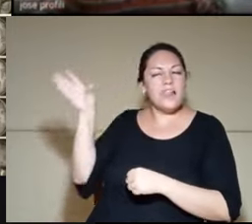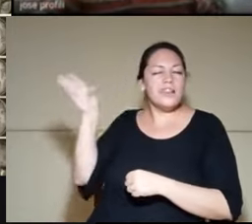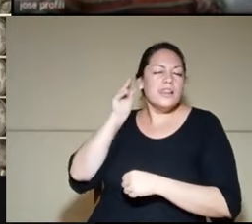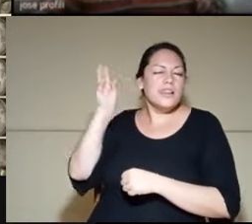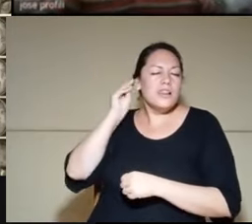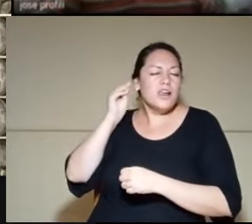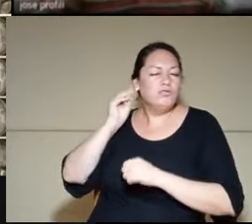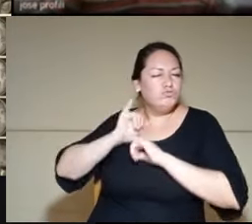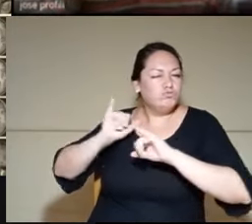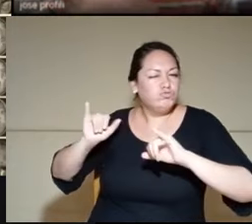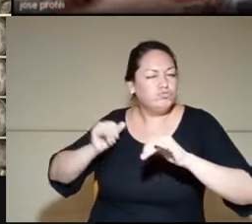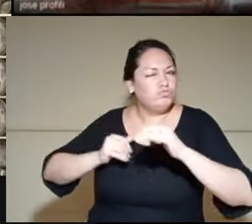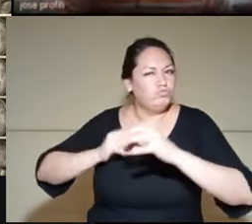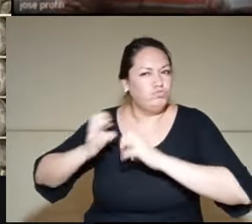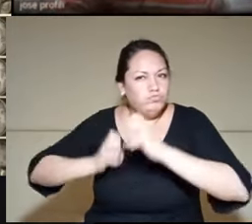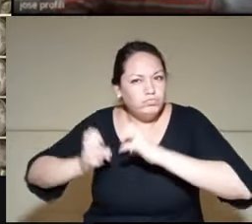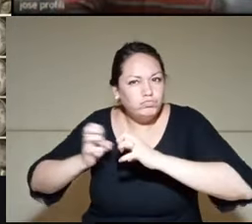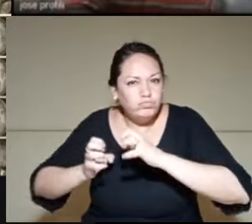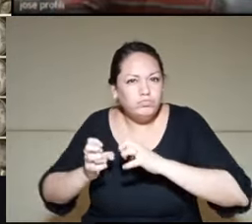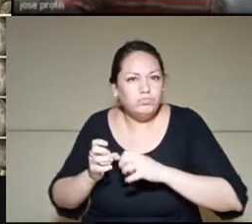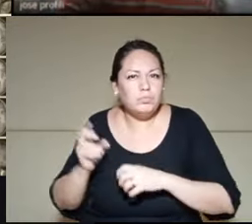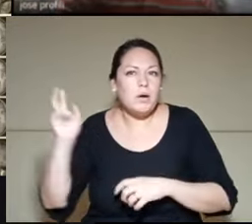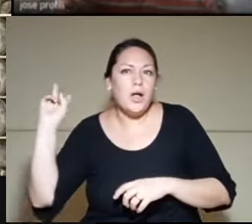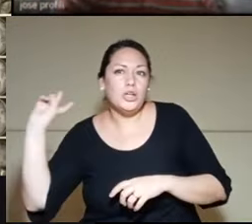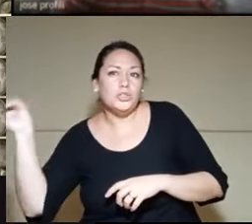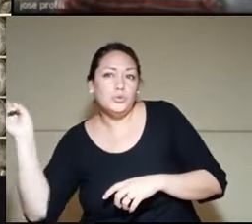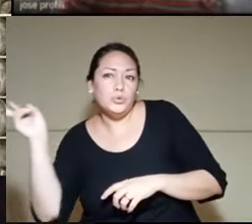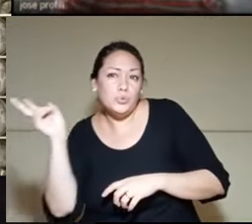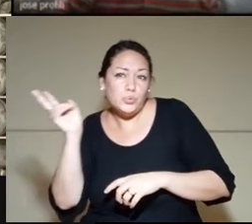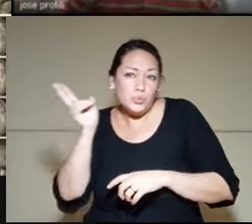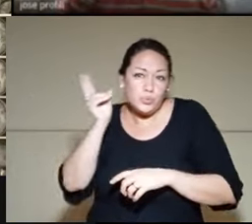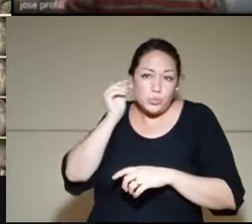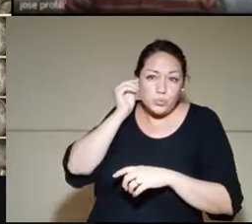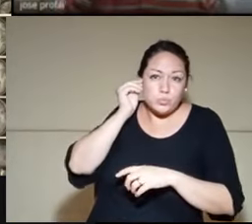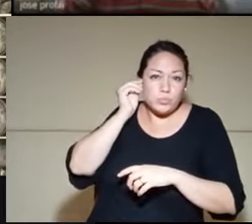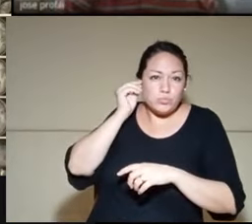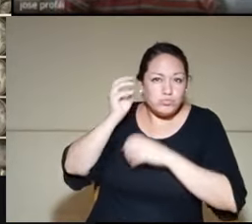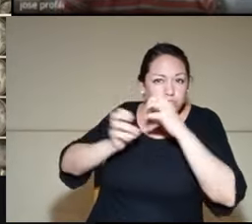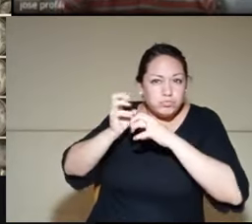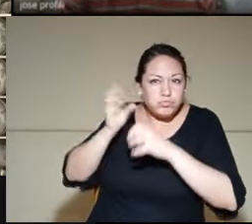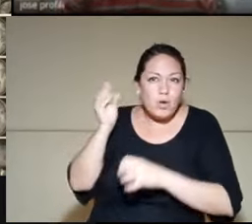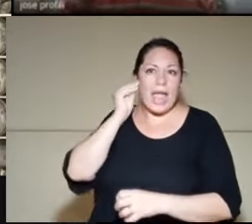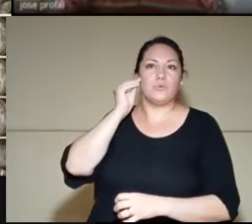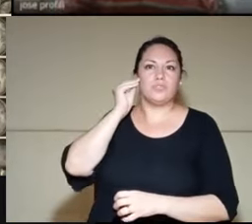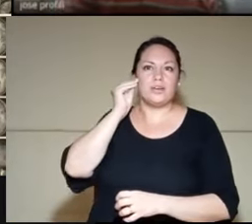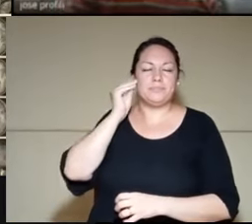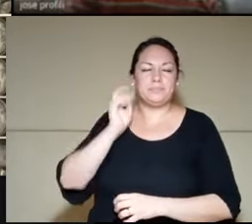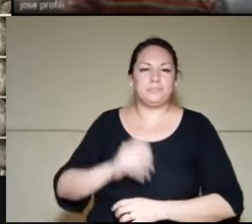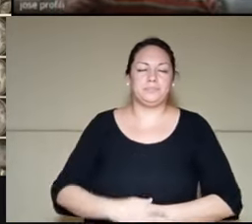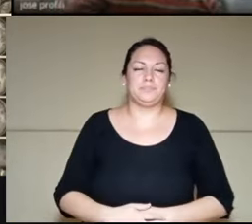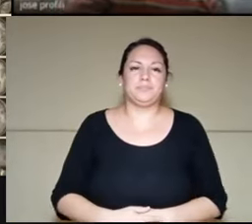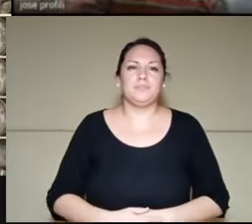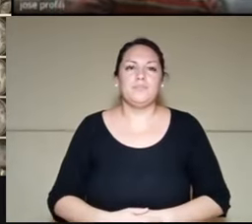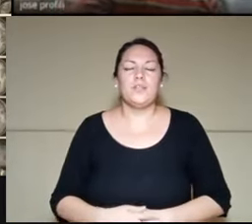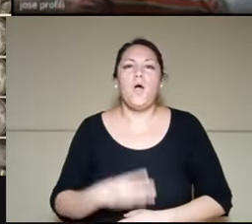que nos permite procesar la información que ingresa a través de la onda sonora por los oídos.